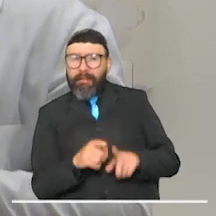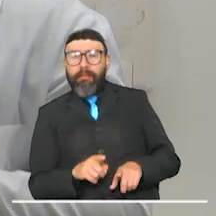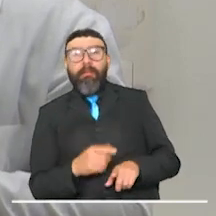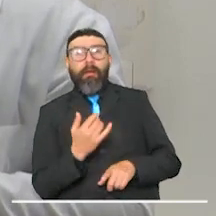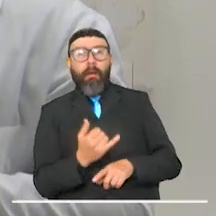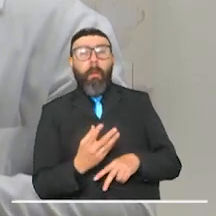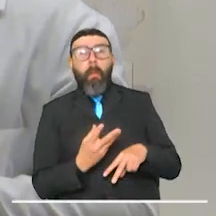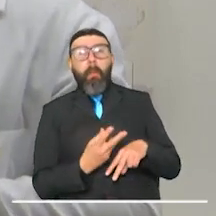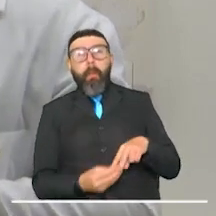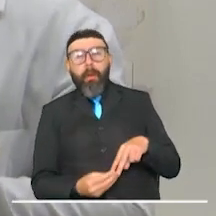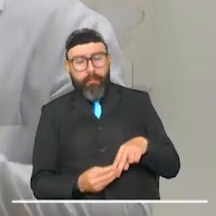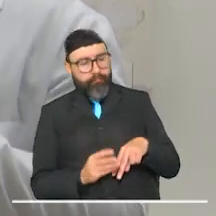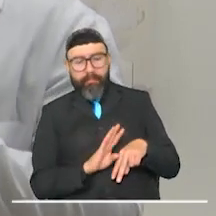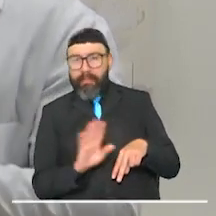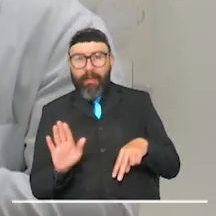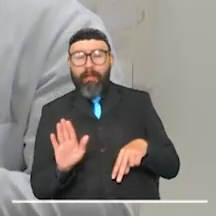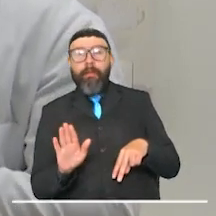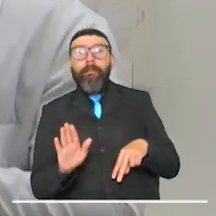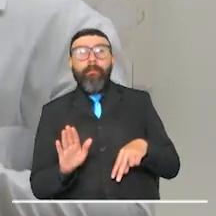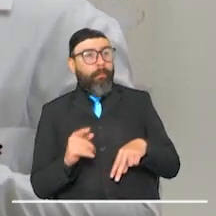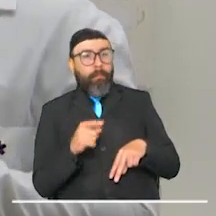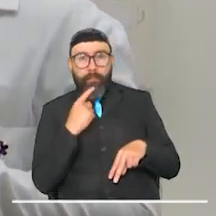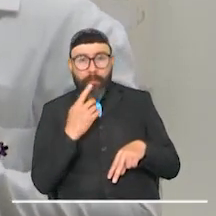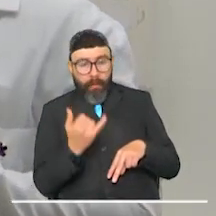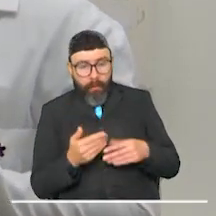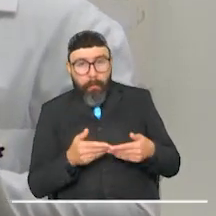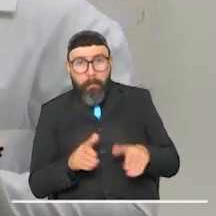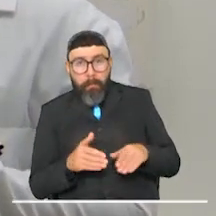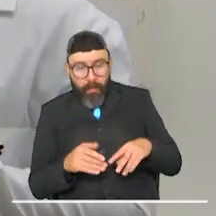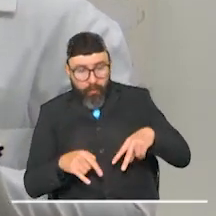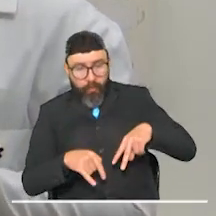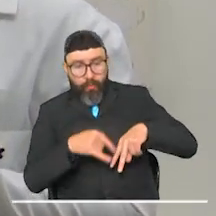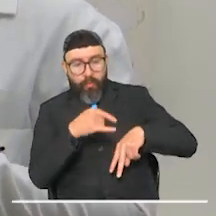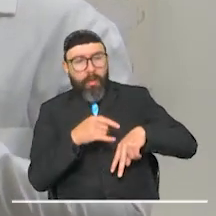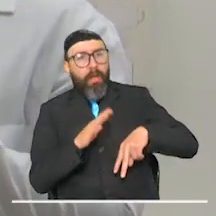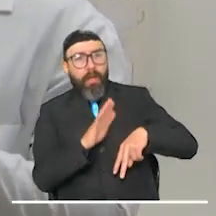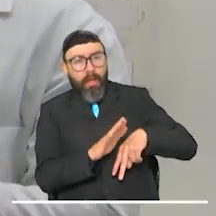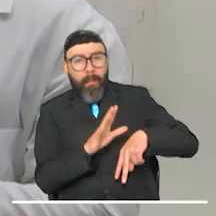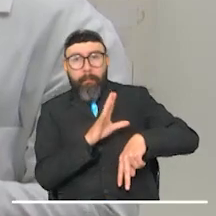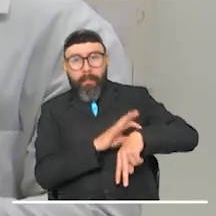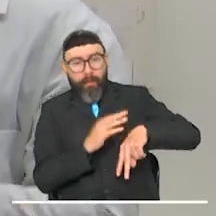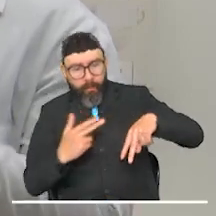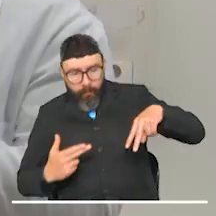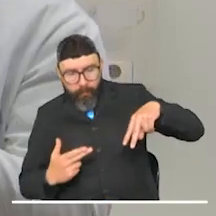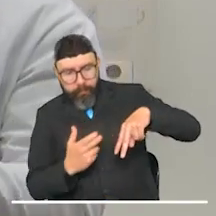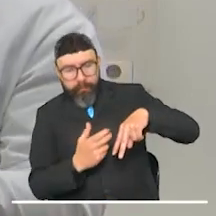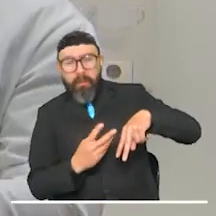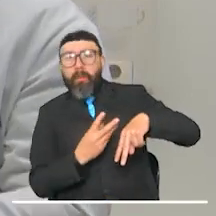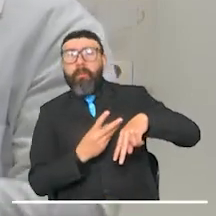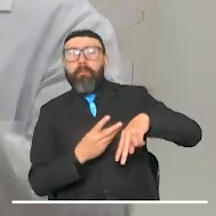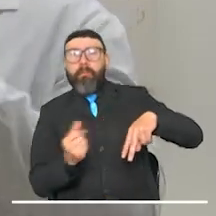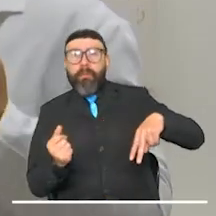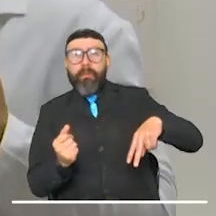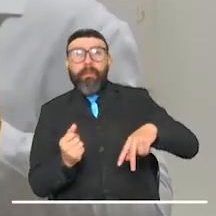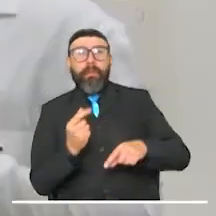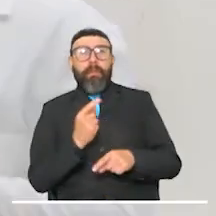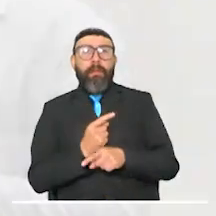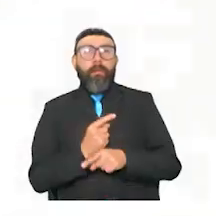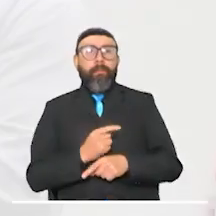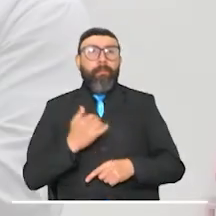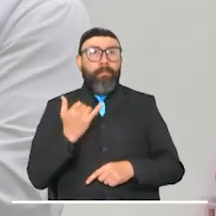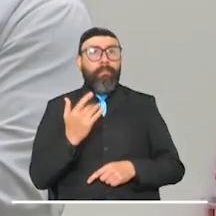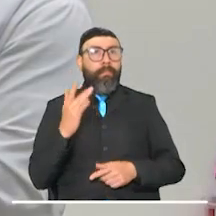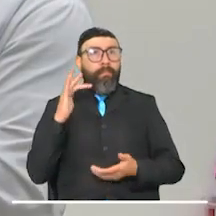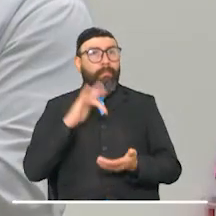Como le digo yo al paciente siempre la avena no la elimina el médico en la escleroterapia quien elimina la vena es el paciente su propio